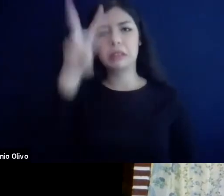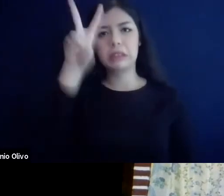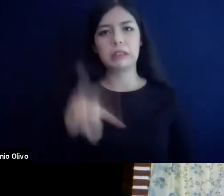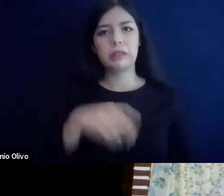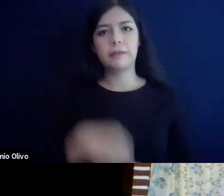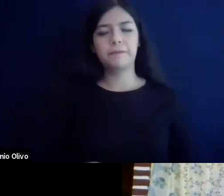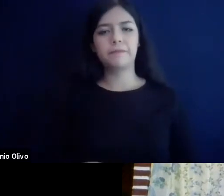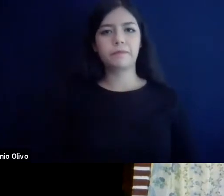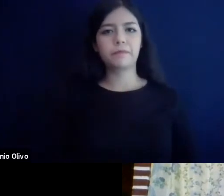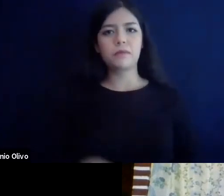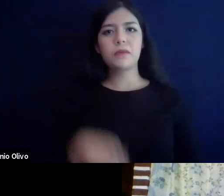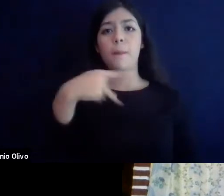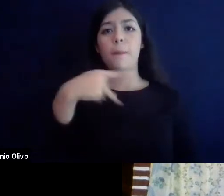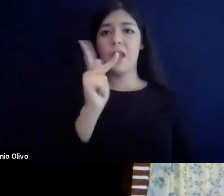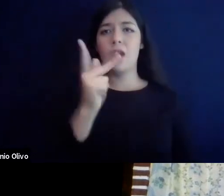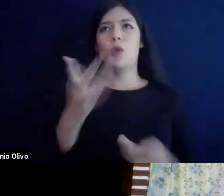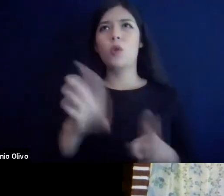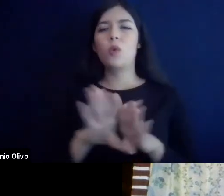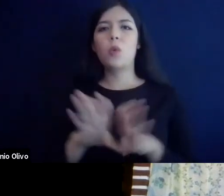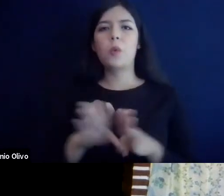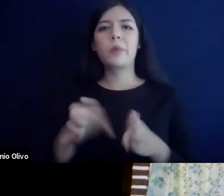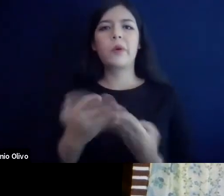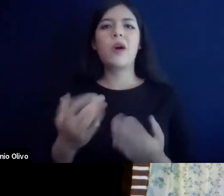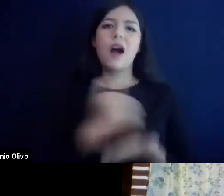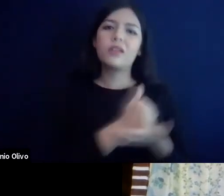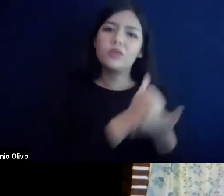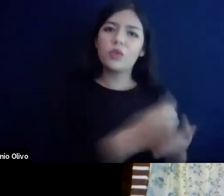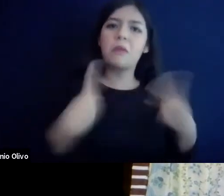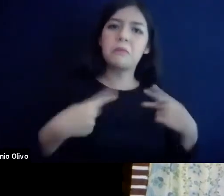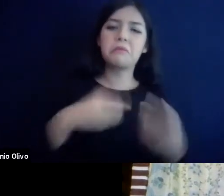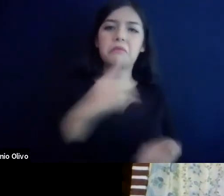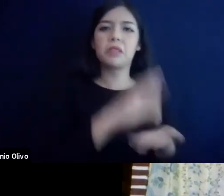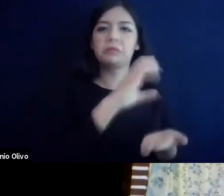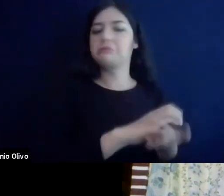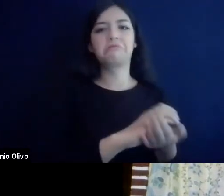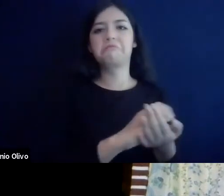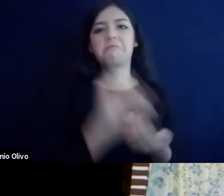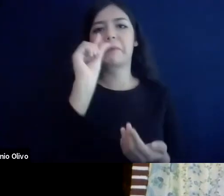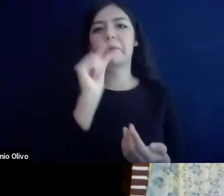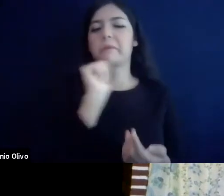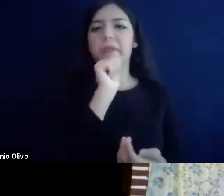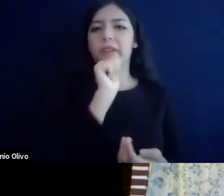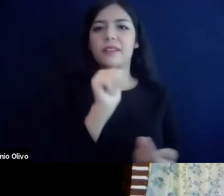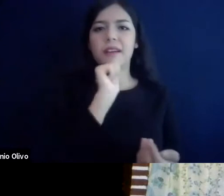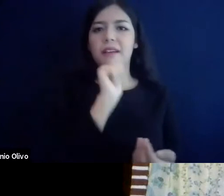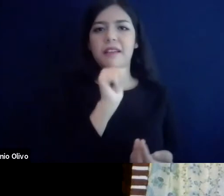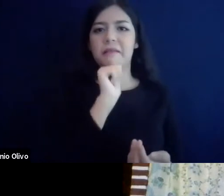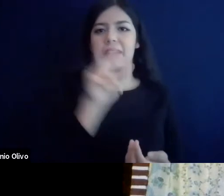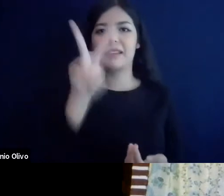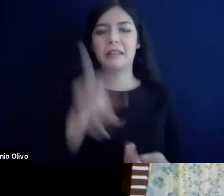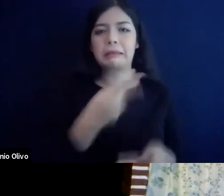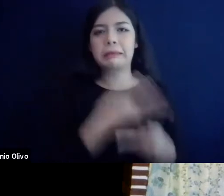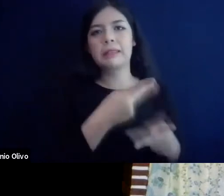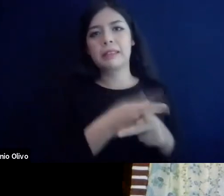no se mencionaba nada acerca de hacer las instalaciones accesibles, qué decir del currículum ni menos otras cosas,